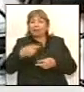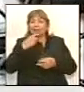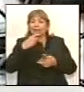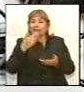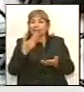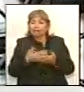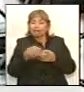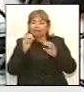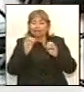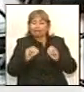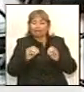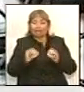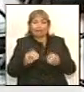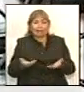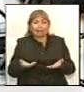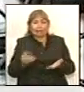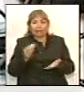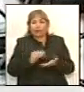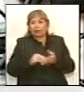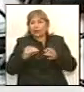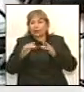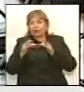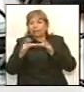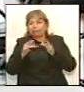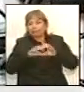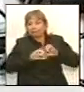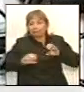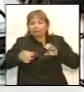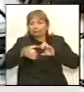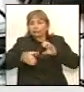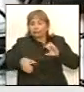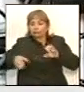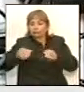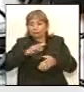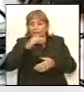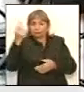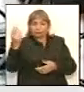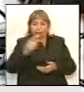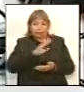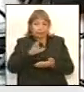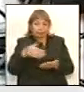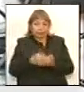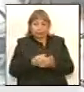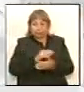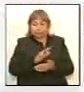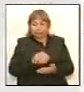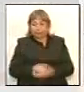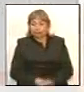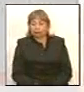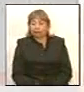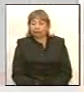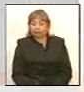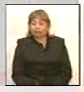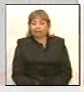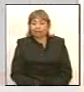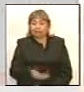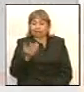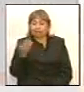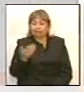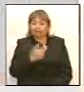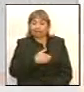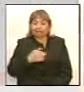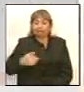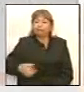agua, porque no deberían instalarse toda vez de que tendría que esperar que termine el proyecto en general. La tercera vicepresidenta